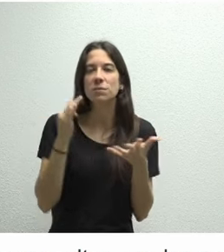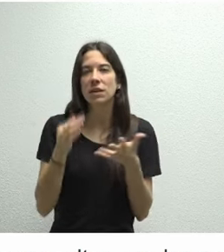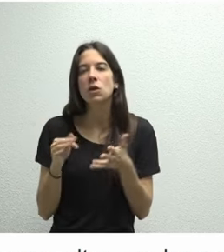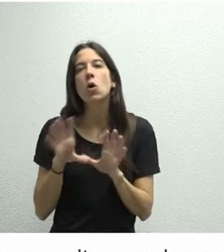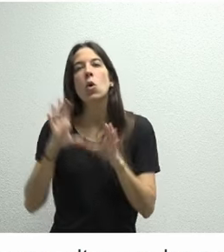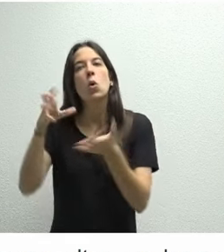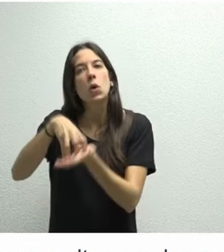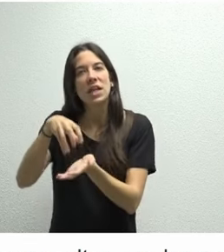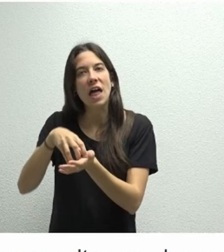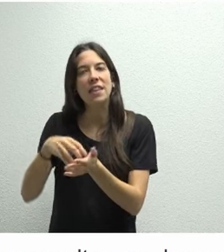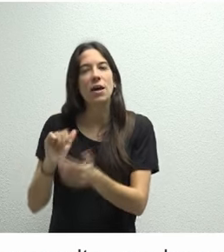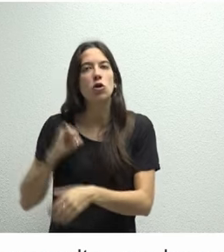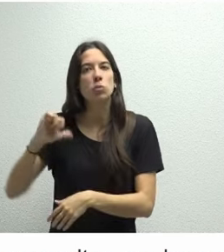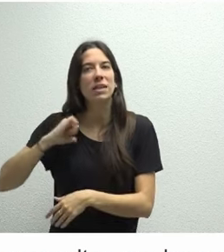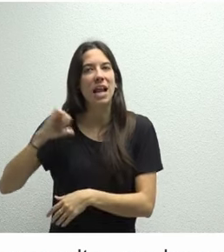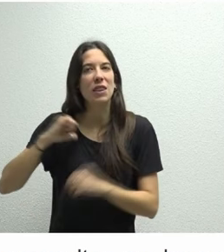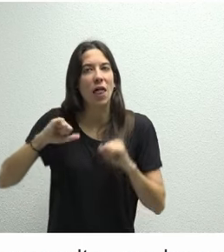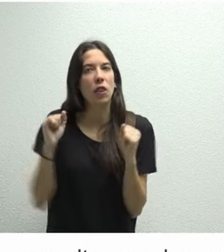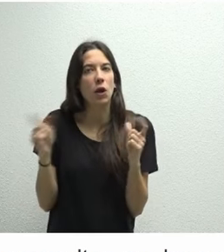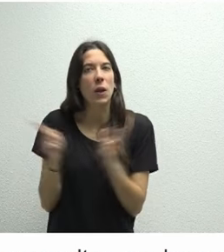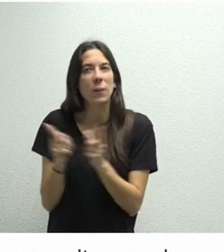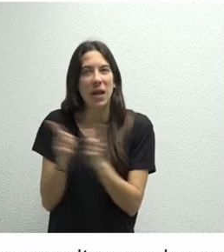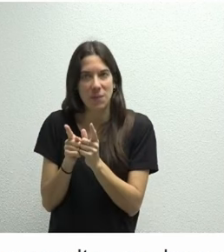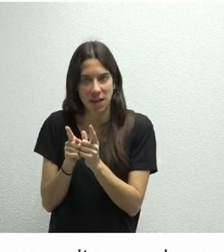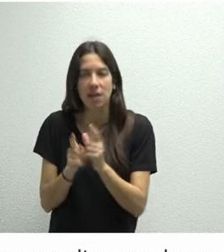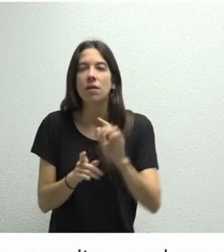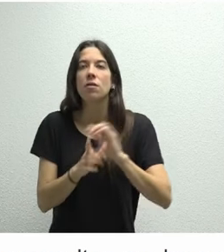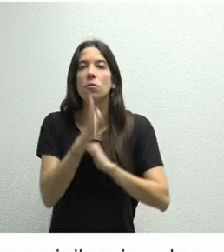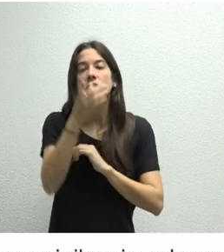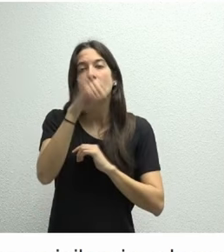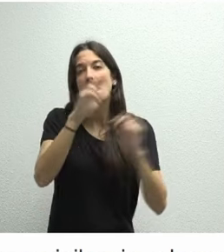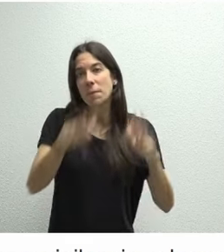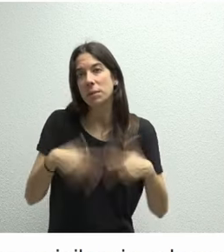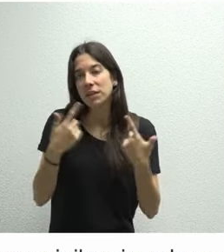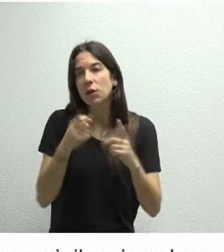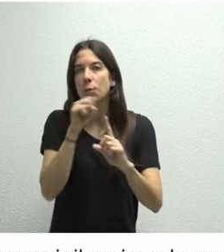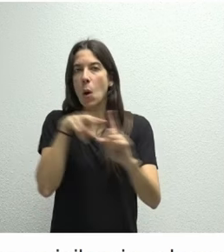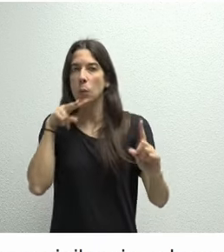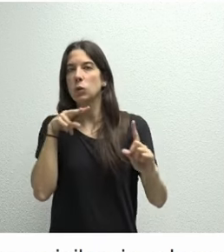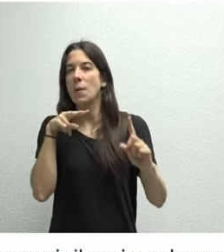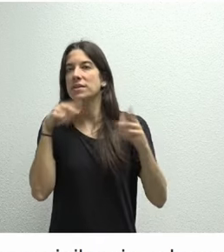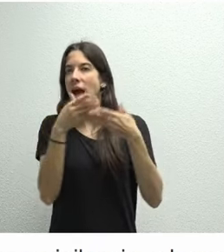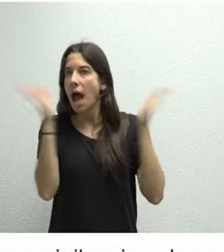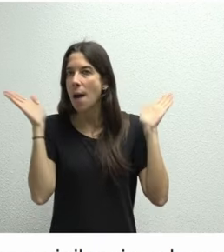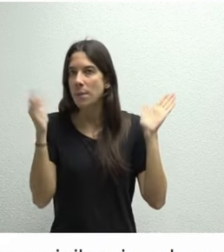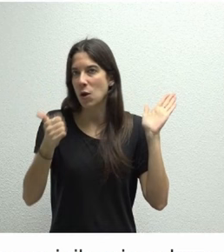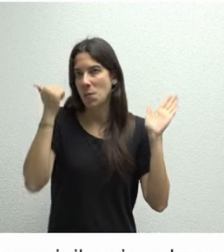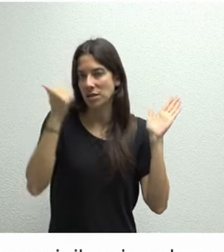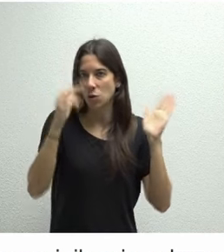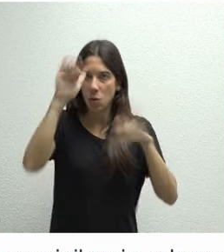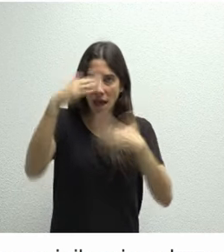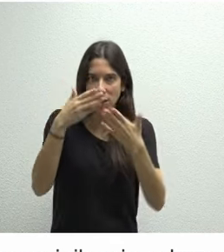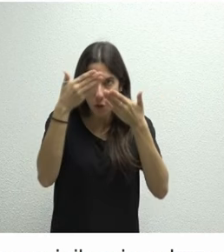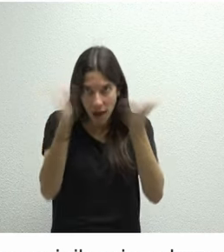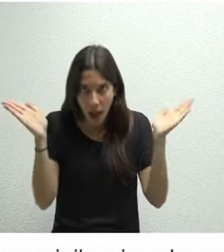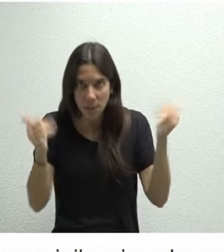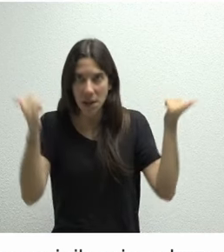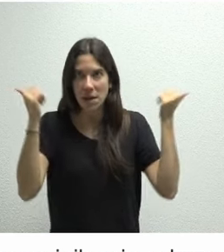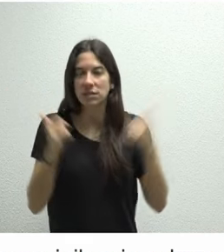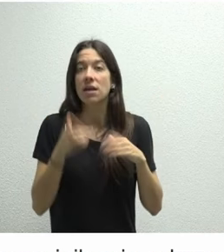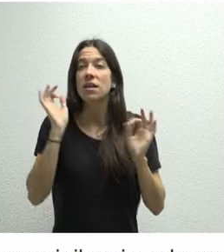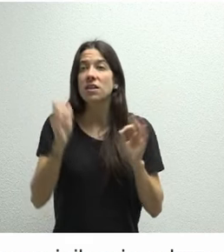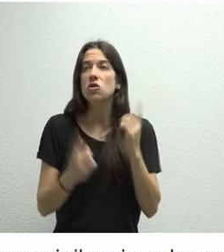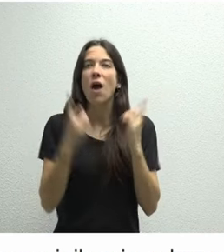también ese ese poder ampliar eh la visión o o la atención de hecho se ha hecho algún ingreso